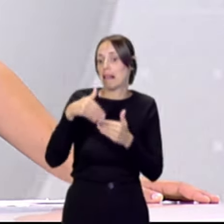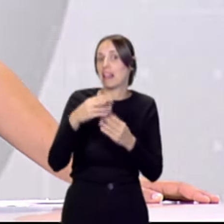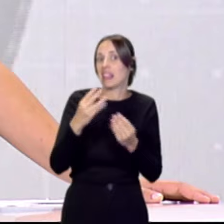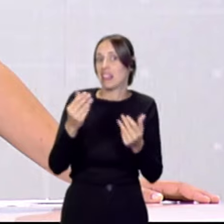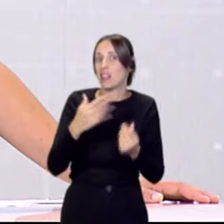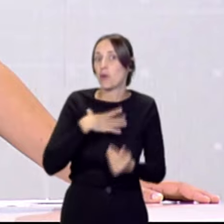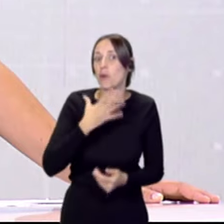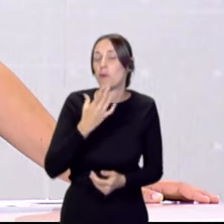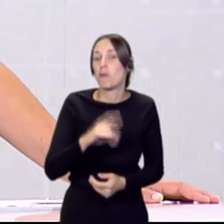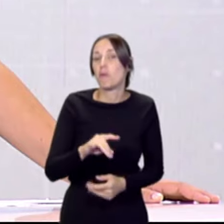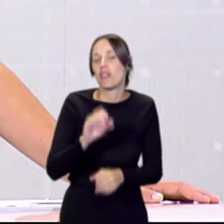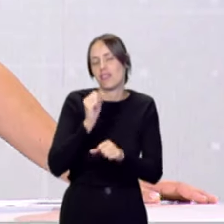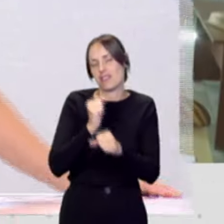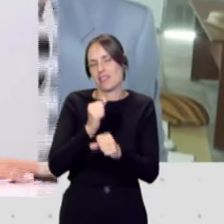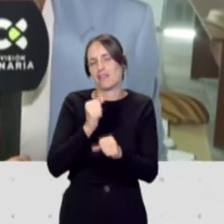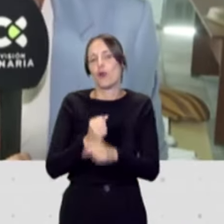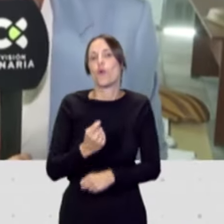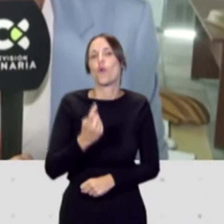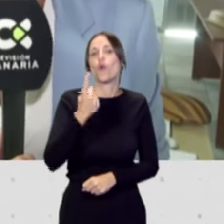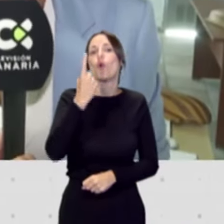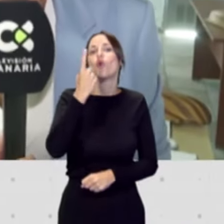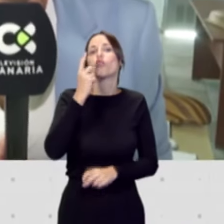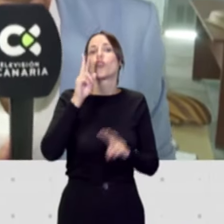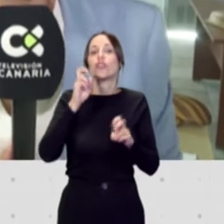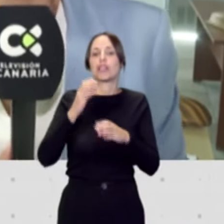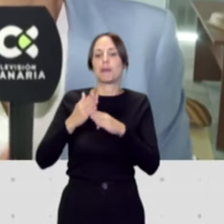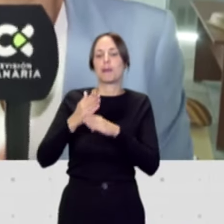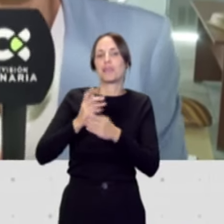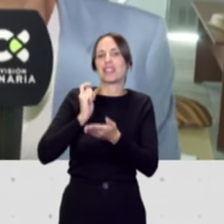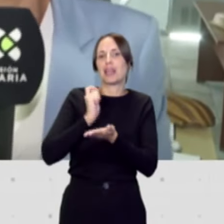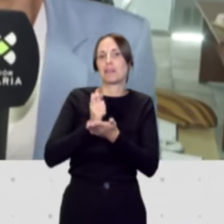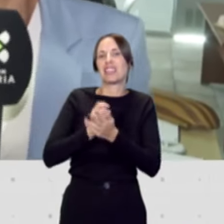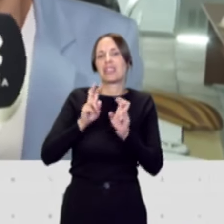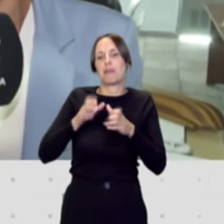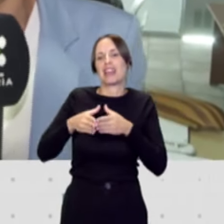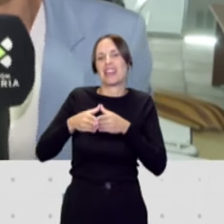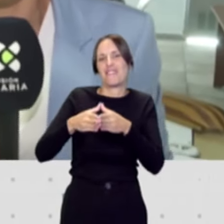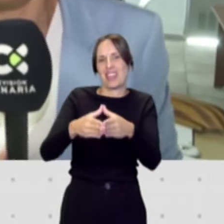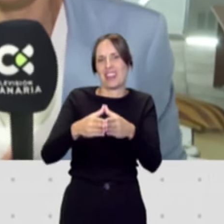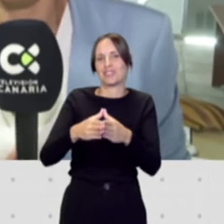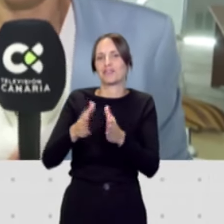ellos, Mónica Gómez, buenos días, es la carpintería de Ribera.